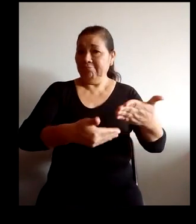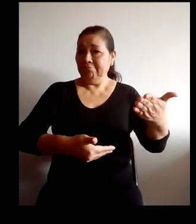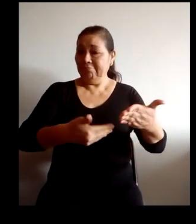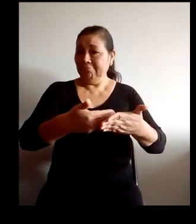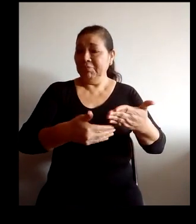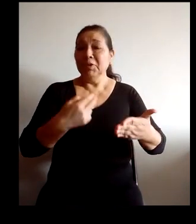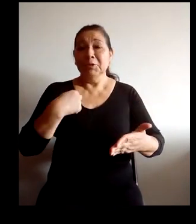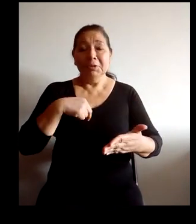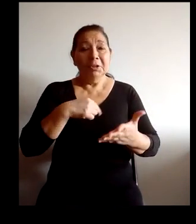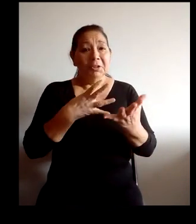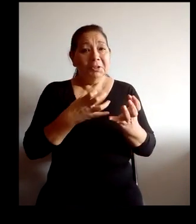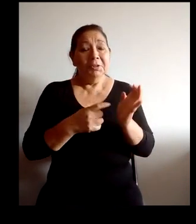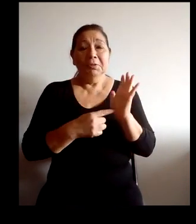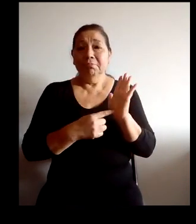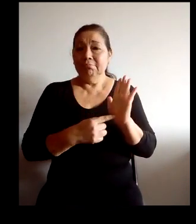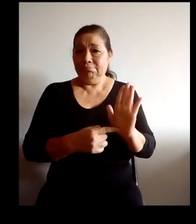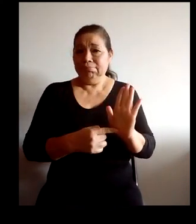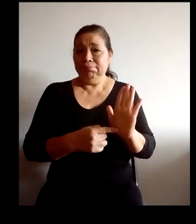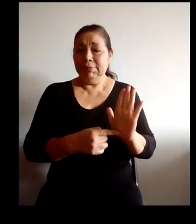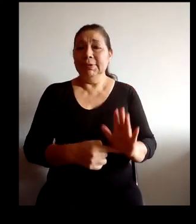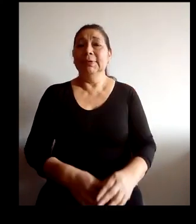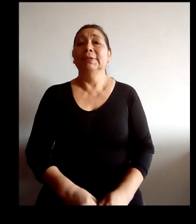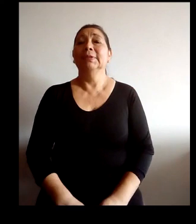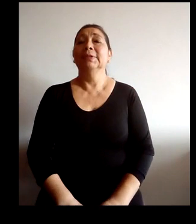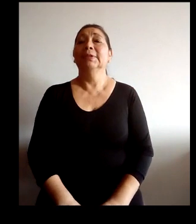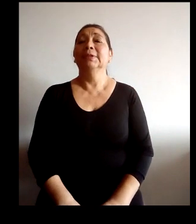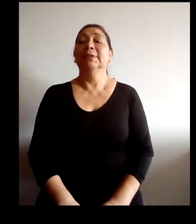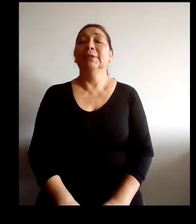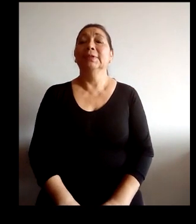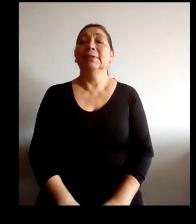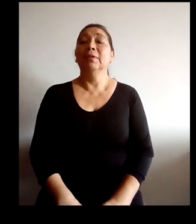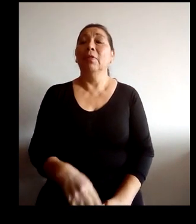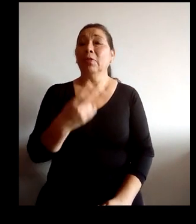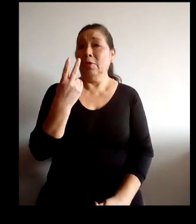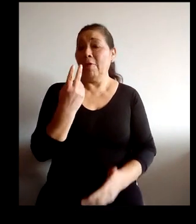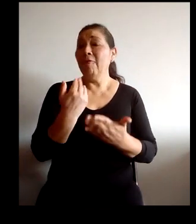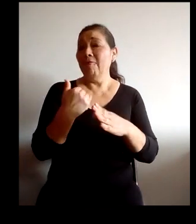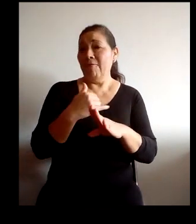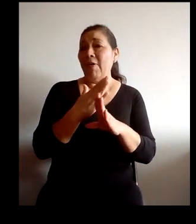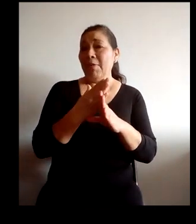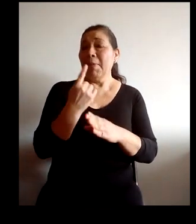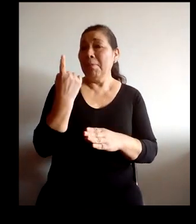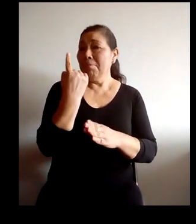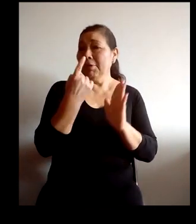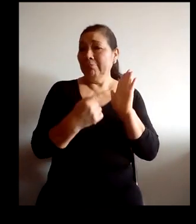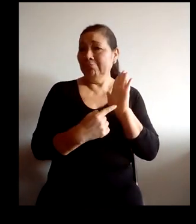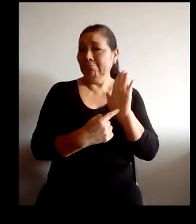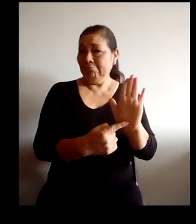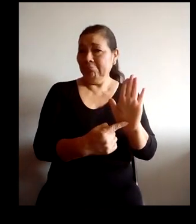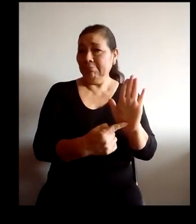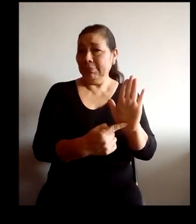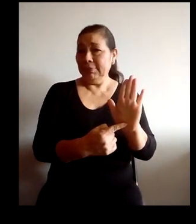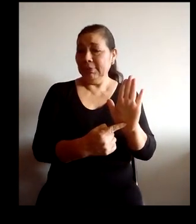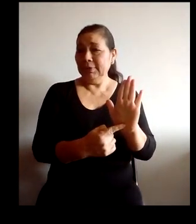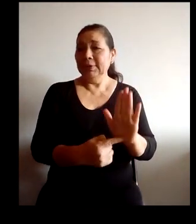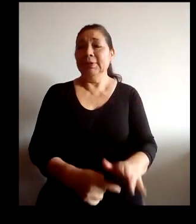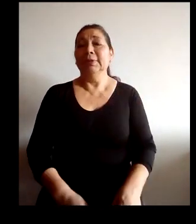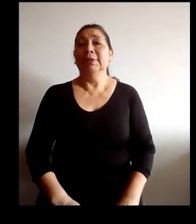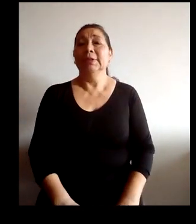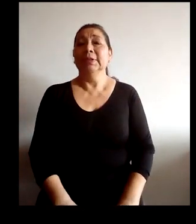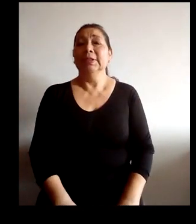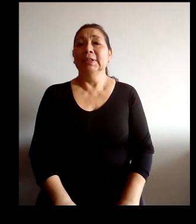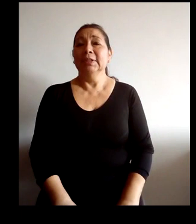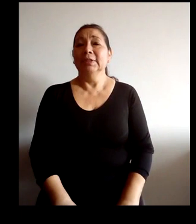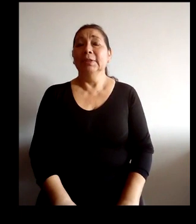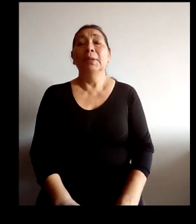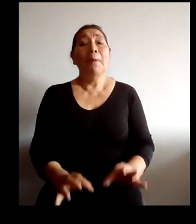La primera es que respecto a los riesgos que está expuesto, nosotros como entidad aseguradora